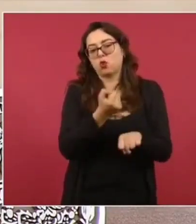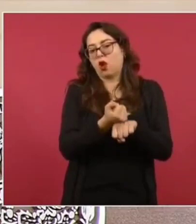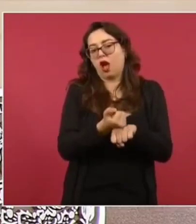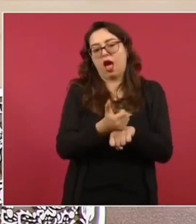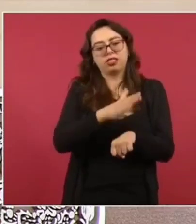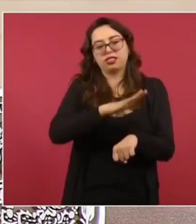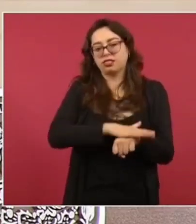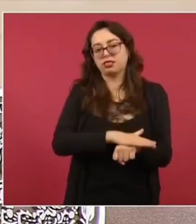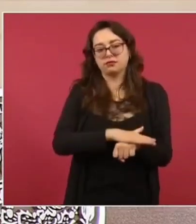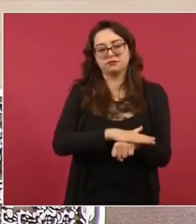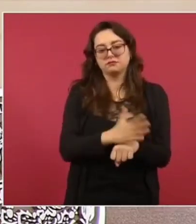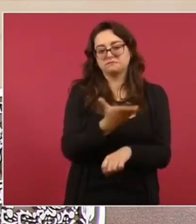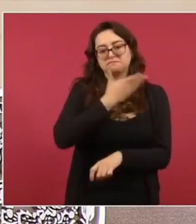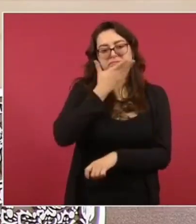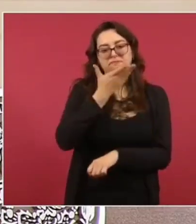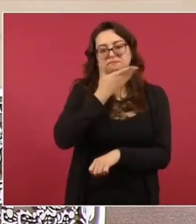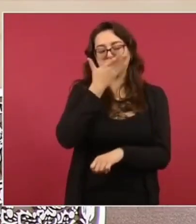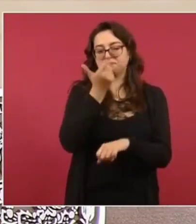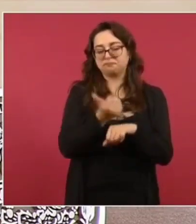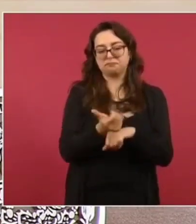estos activos,